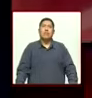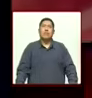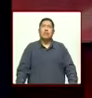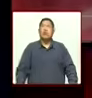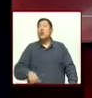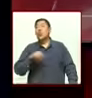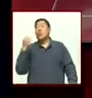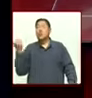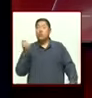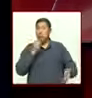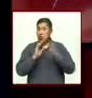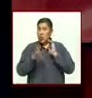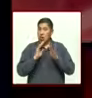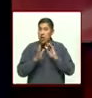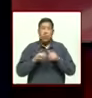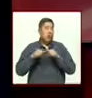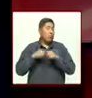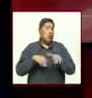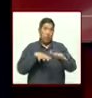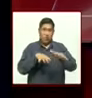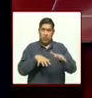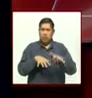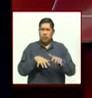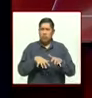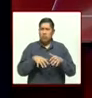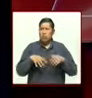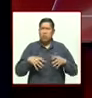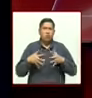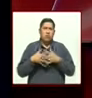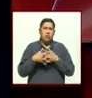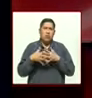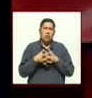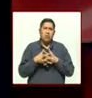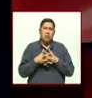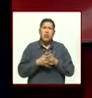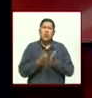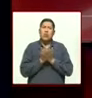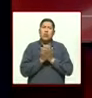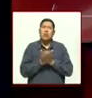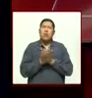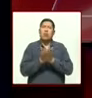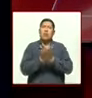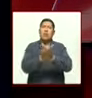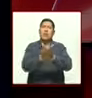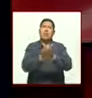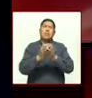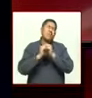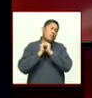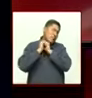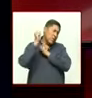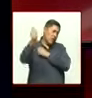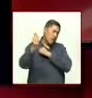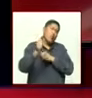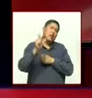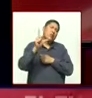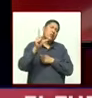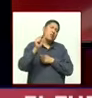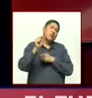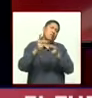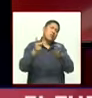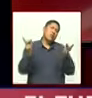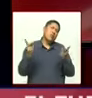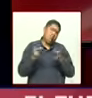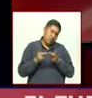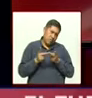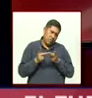Por otro lado, vamos a hablar acerca de la movilización, la marcha y bloqueos también que se registran en Copacabana. Recordemos que son 20 provincias que están